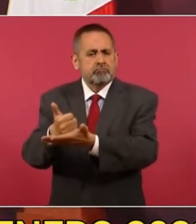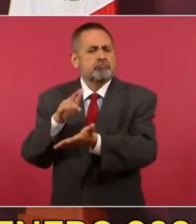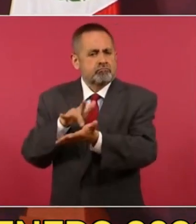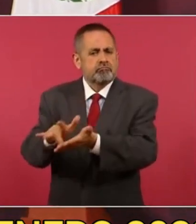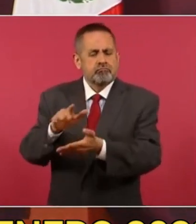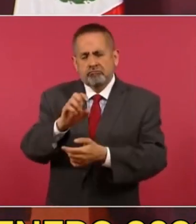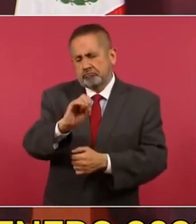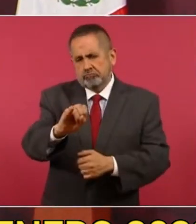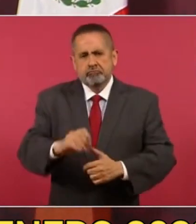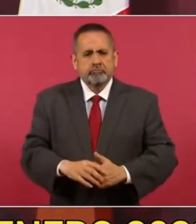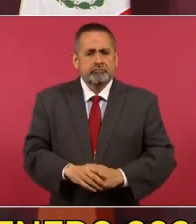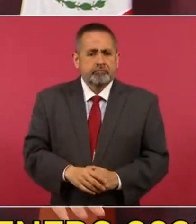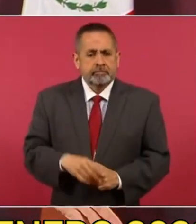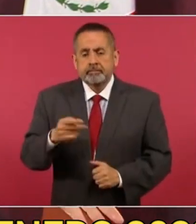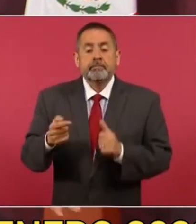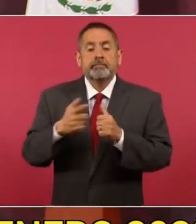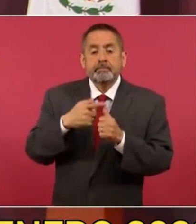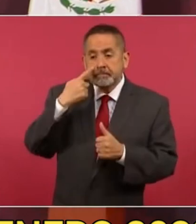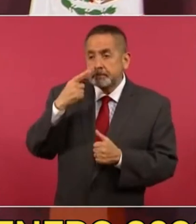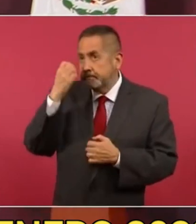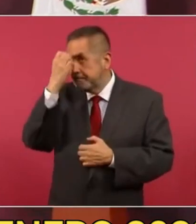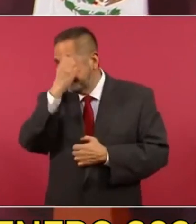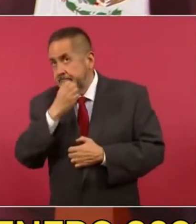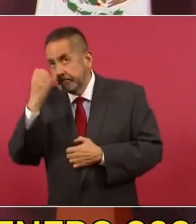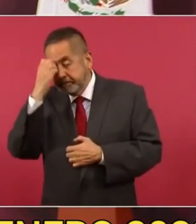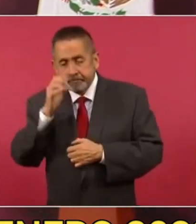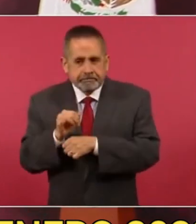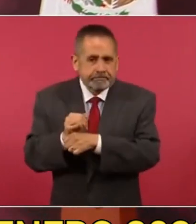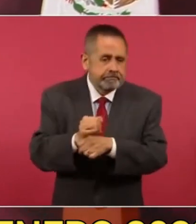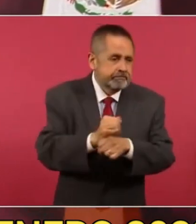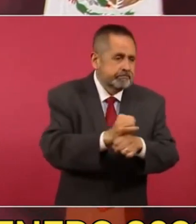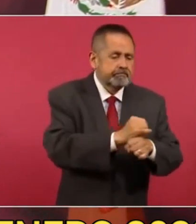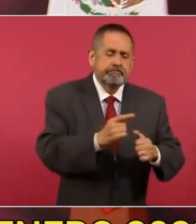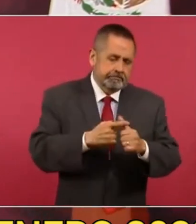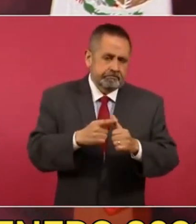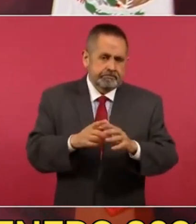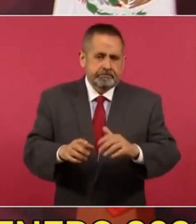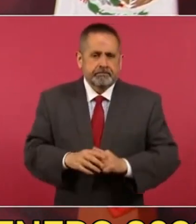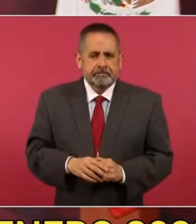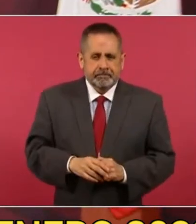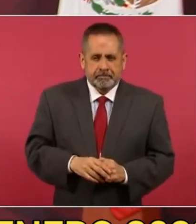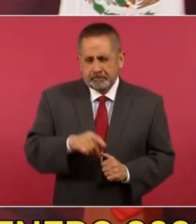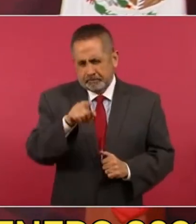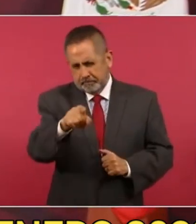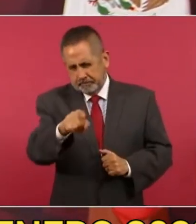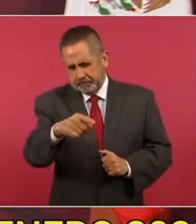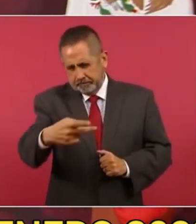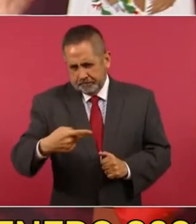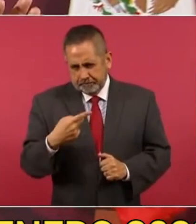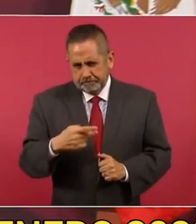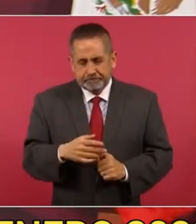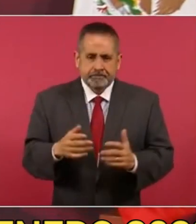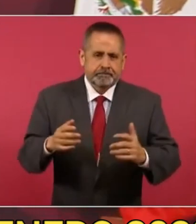federal, pero primero se está haciendo la investigación. Lo otro que me estás preguntando, no